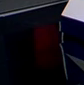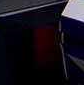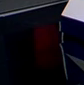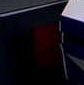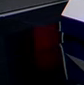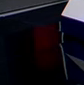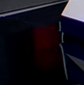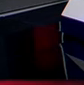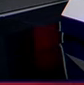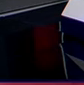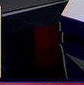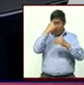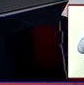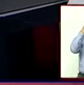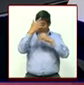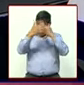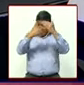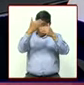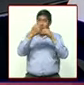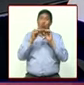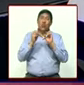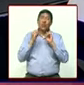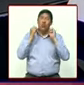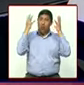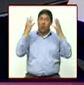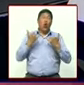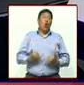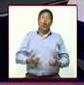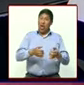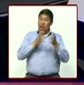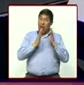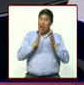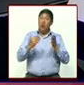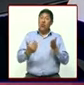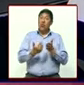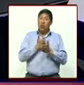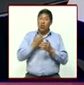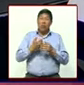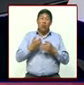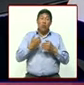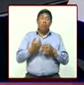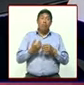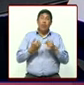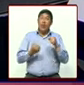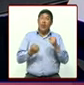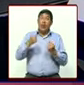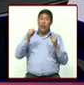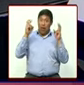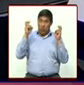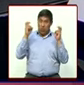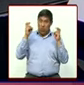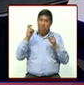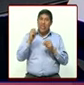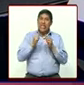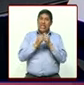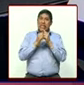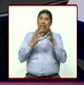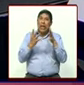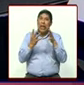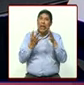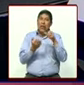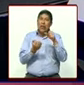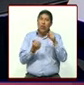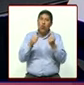de los avances tecnológicos están muy calientes. Hoy hablaremos sobre un nuevo medio de transporte y ahora automatizado. ¿Saben de qué